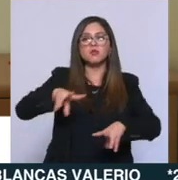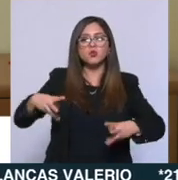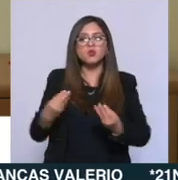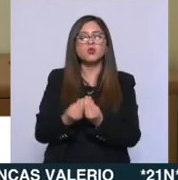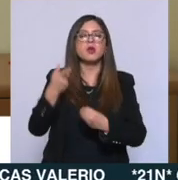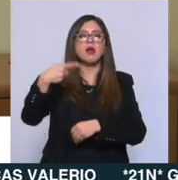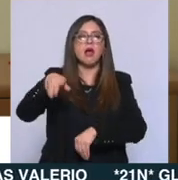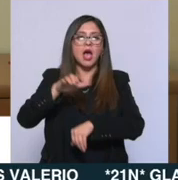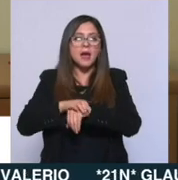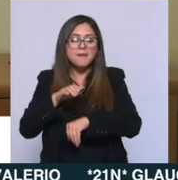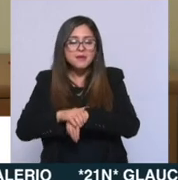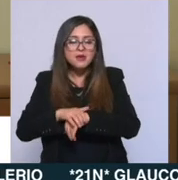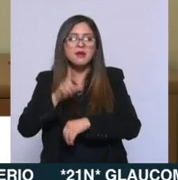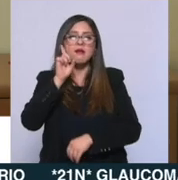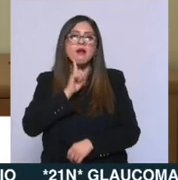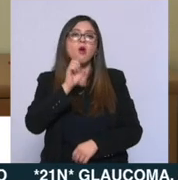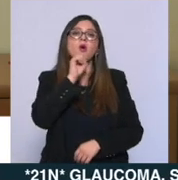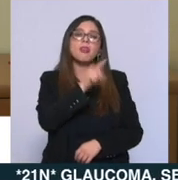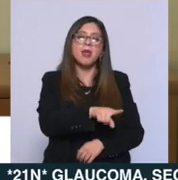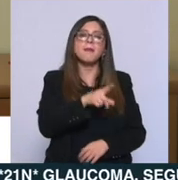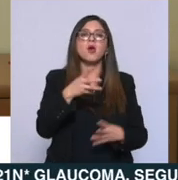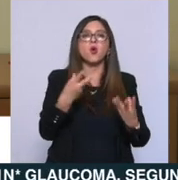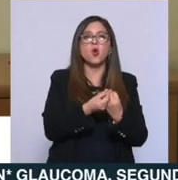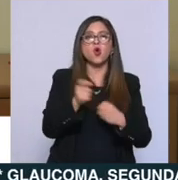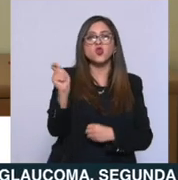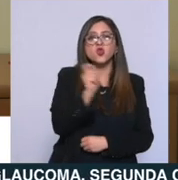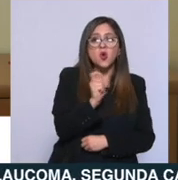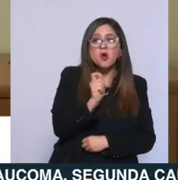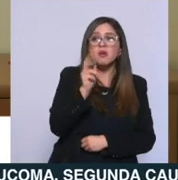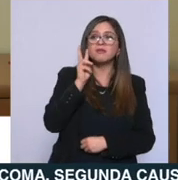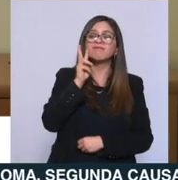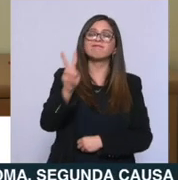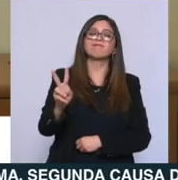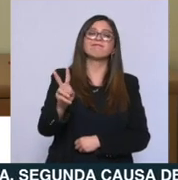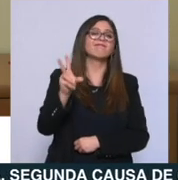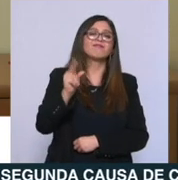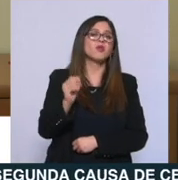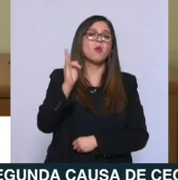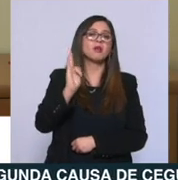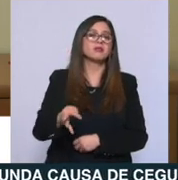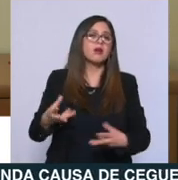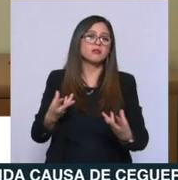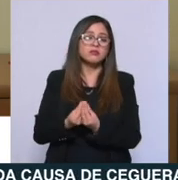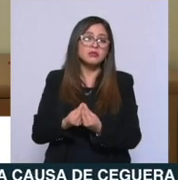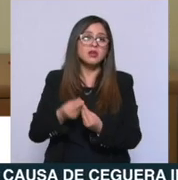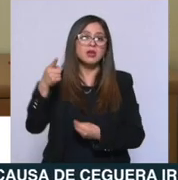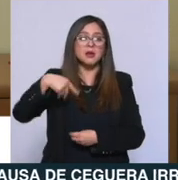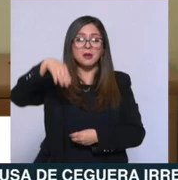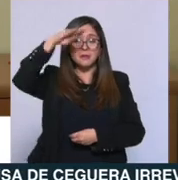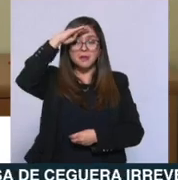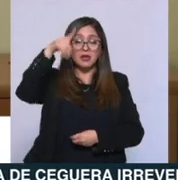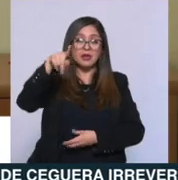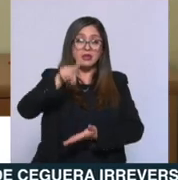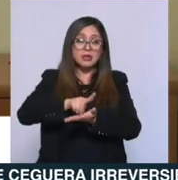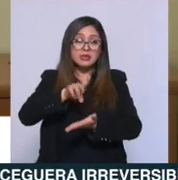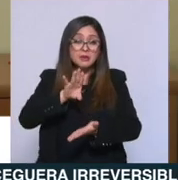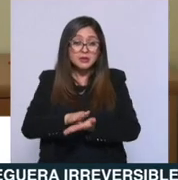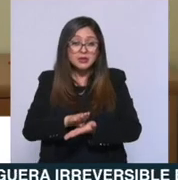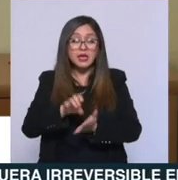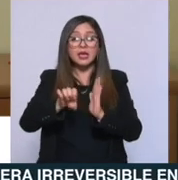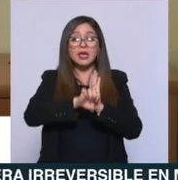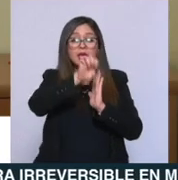o con los novios, ¿no? Que a veces pues no nos aceptan por el tema de la discapacidad, porque piensan que todavía hay